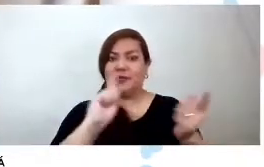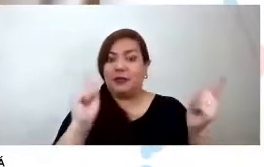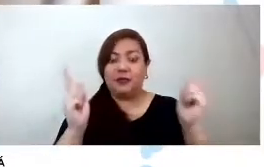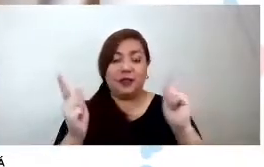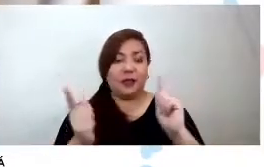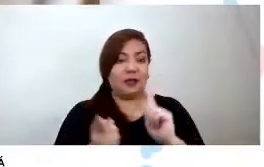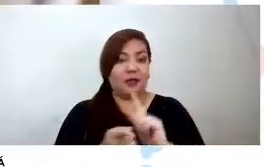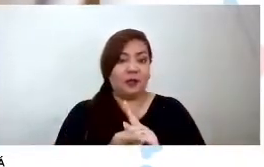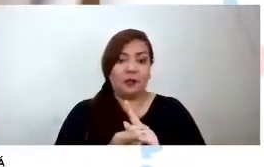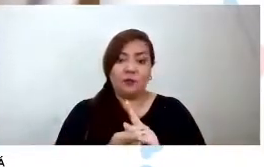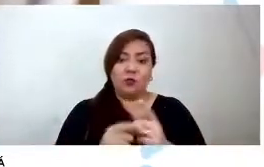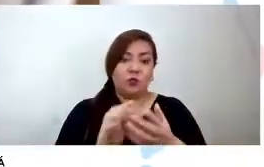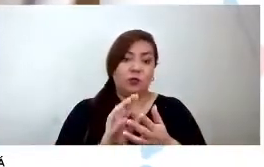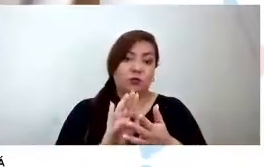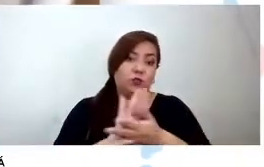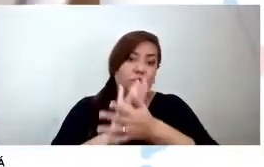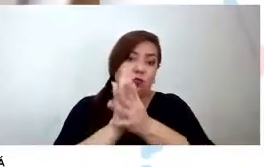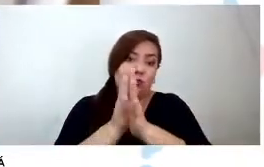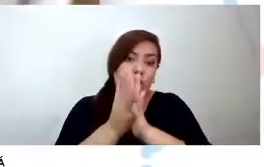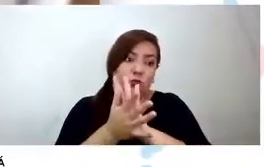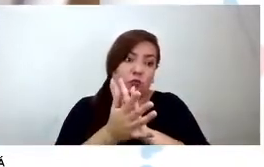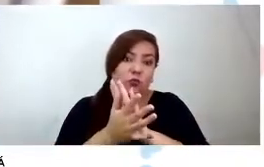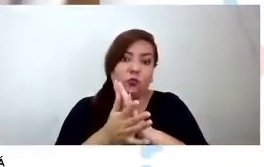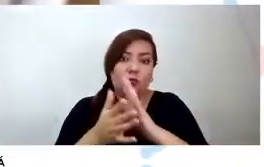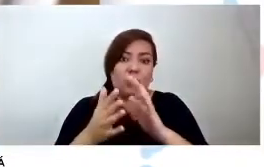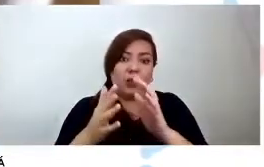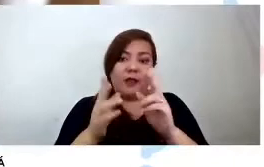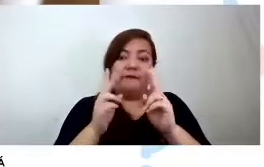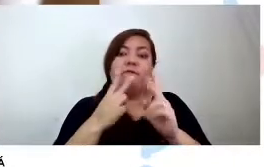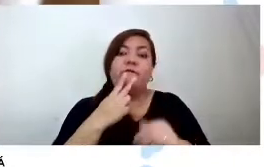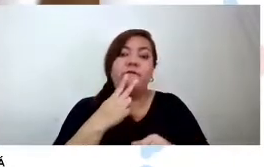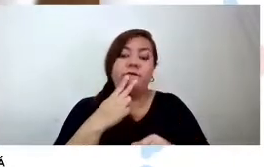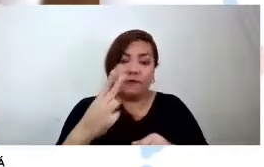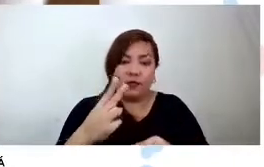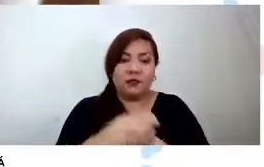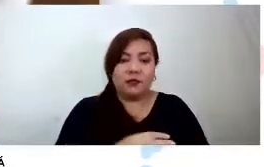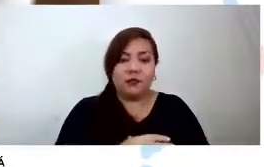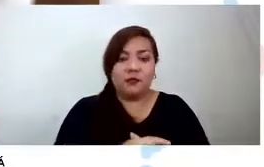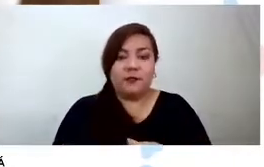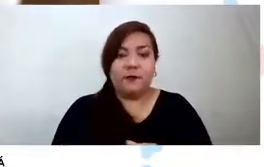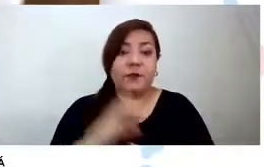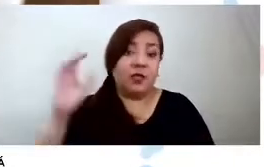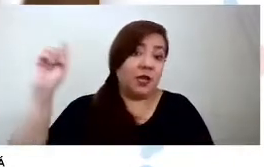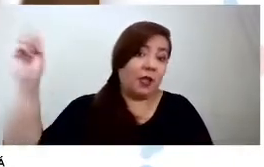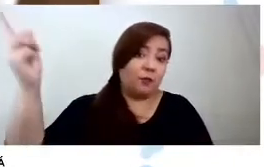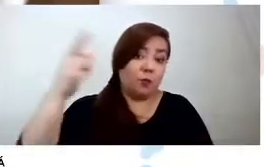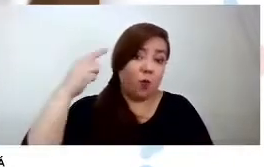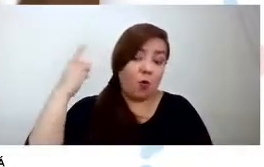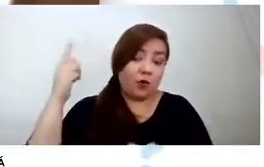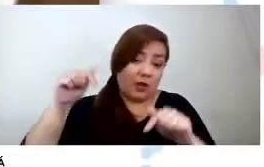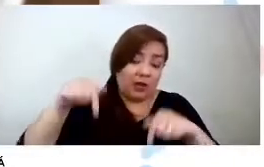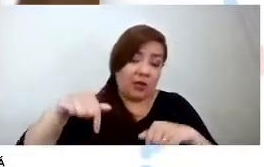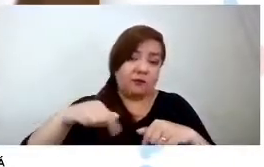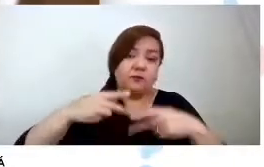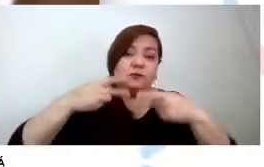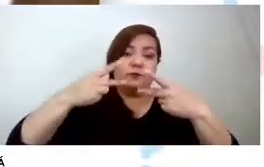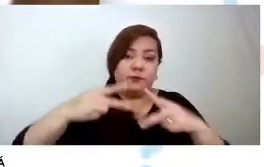las condiciones de la atmósfera de la Tierra, porque son los que